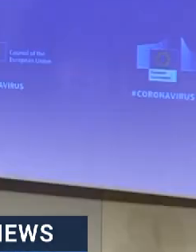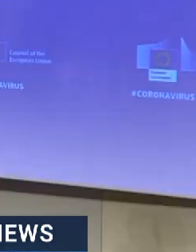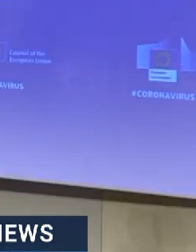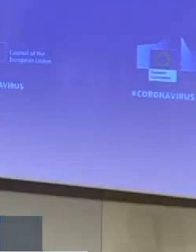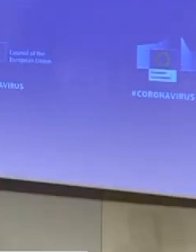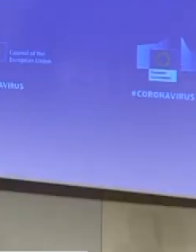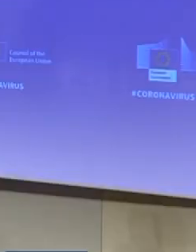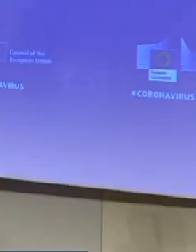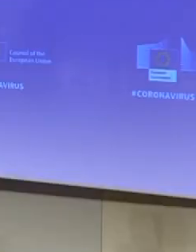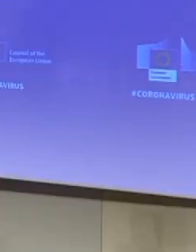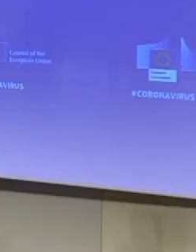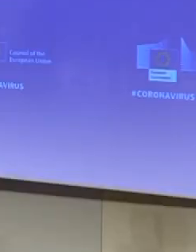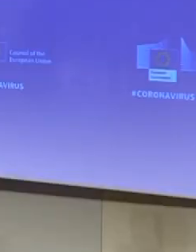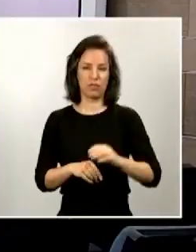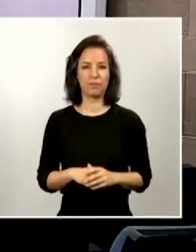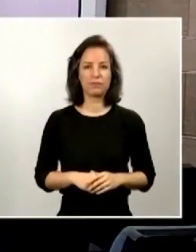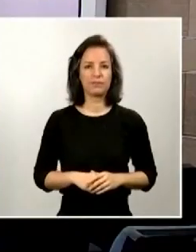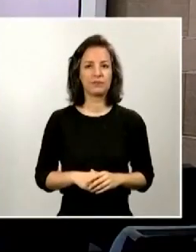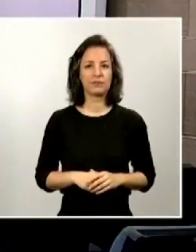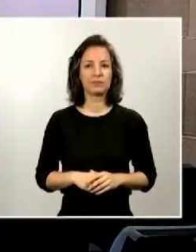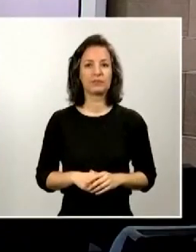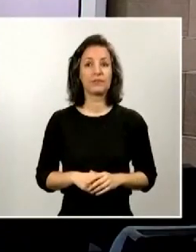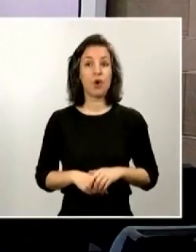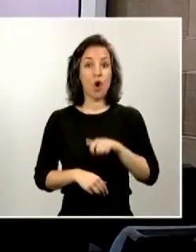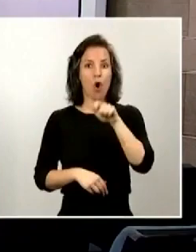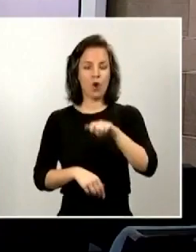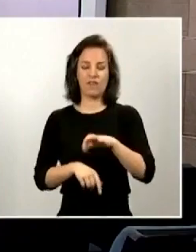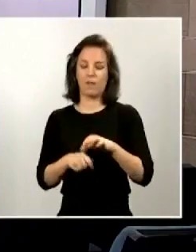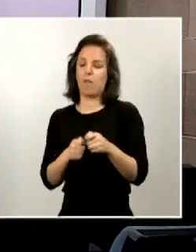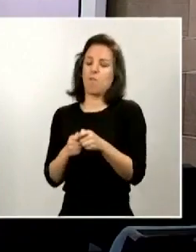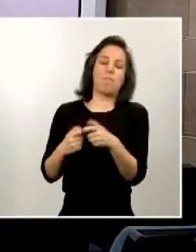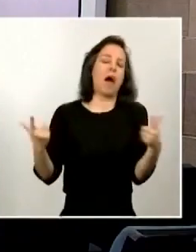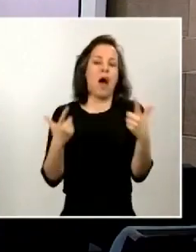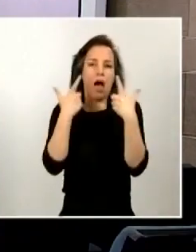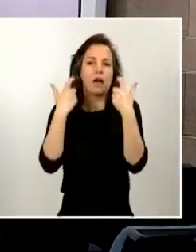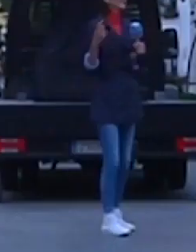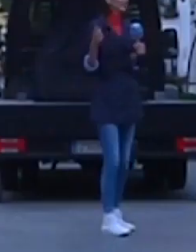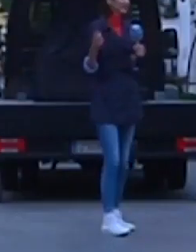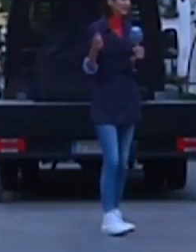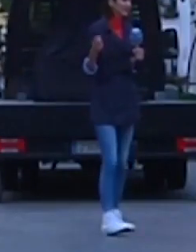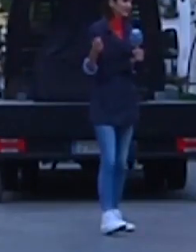mercado único más grande del mundo. Para Econews, Luis Eduardo Martínez.